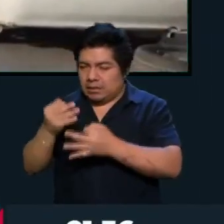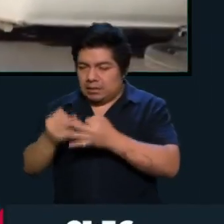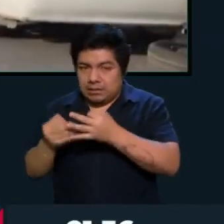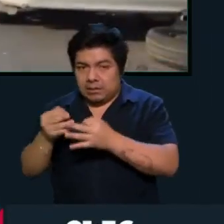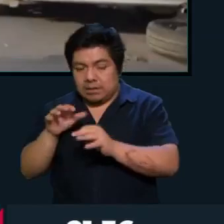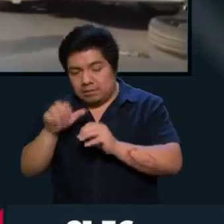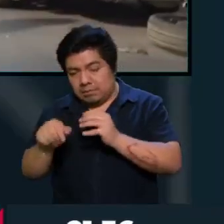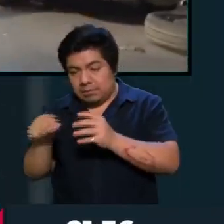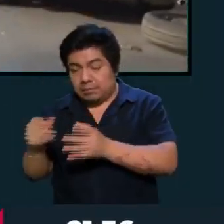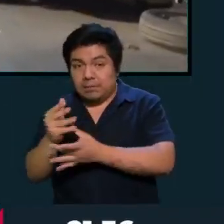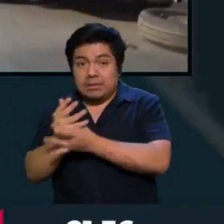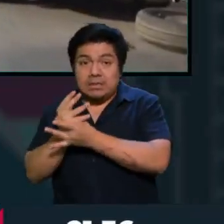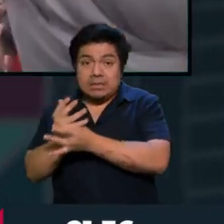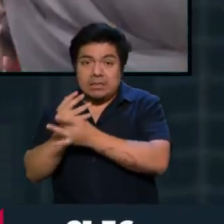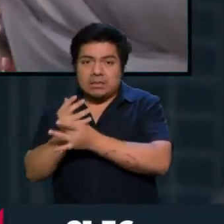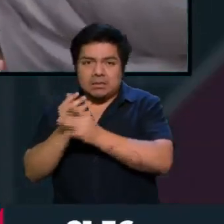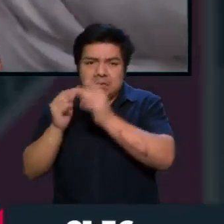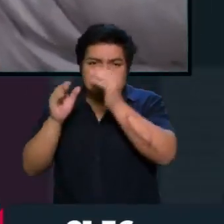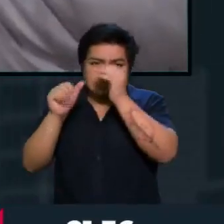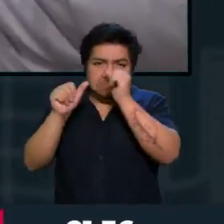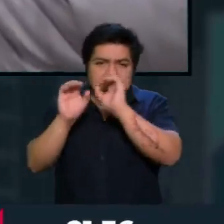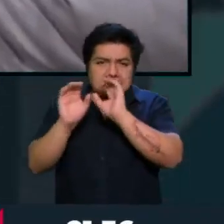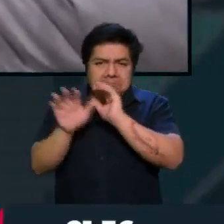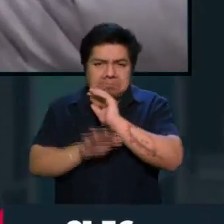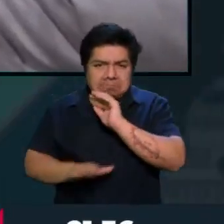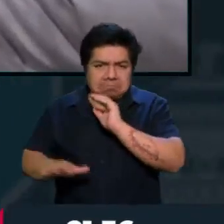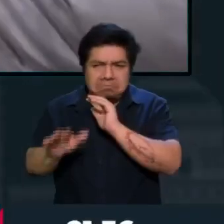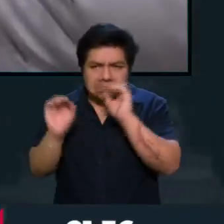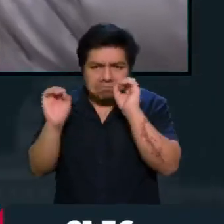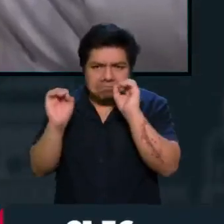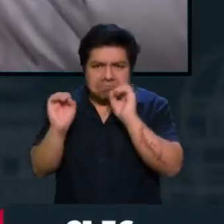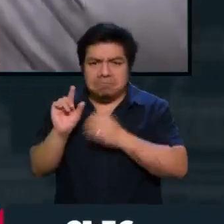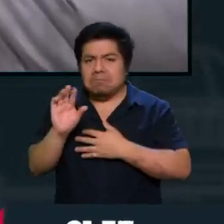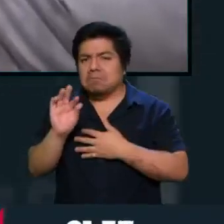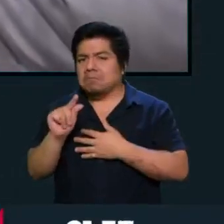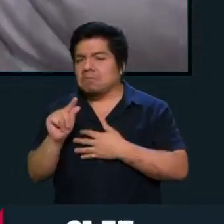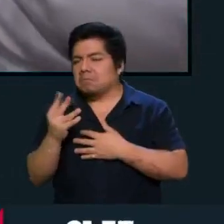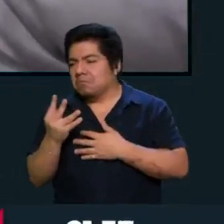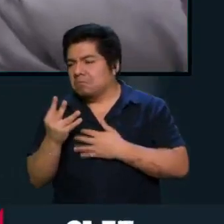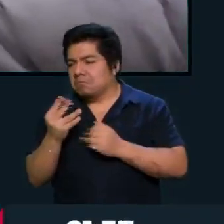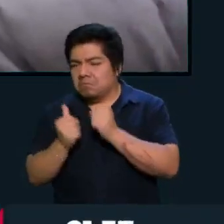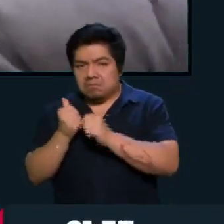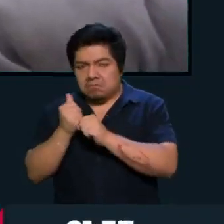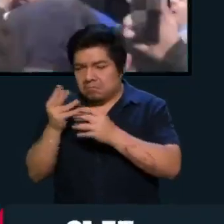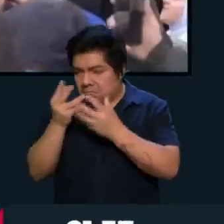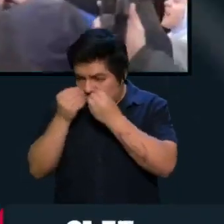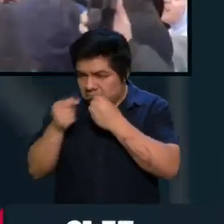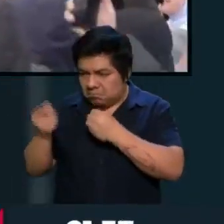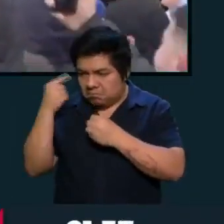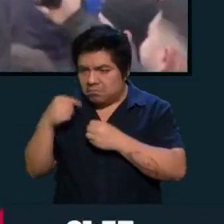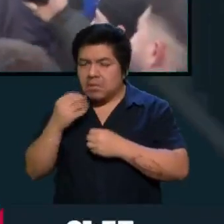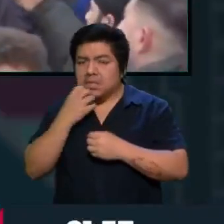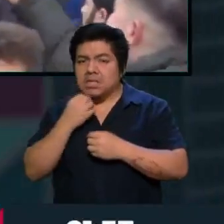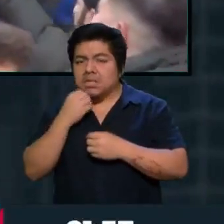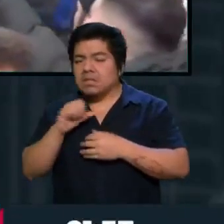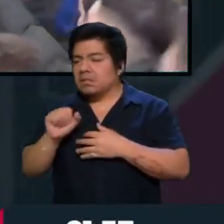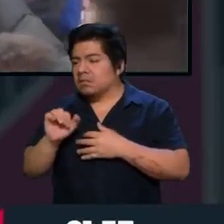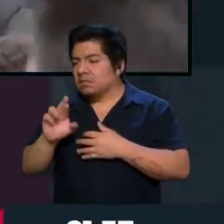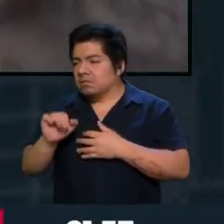de decir que desconoce los acuerdos de la zona de amortiguamiento de 1974 con Israel y